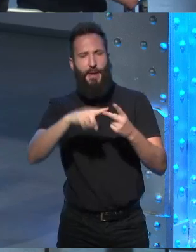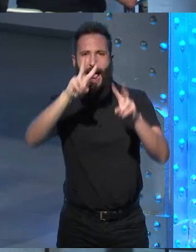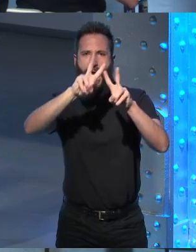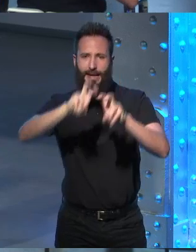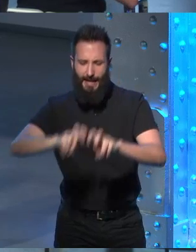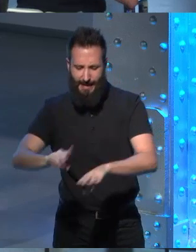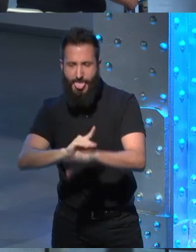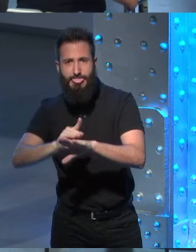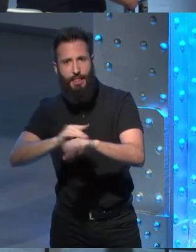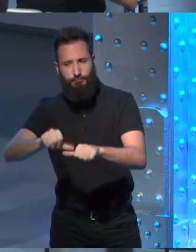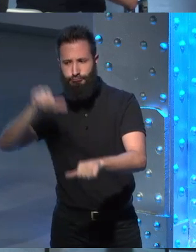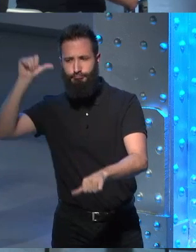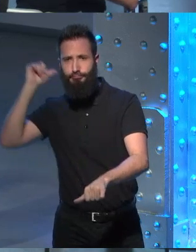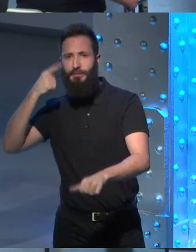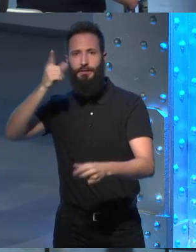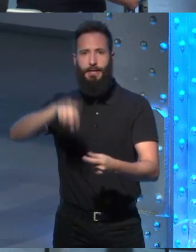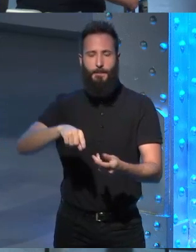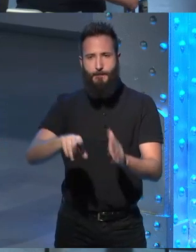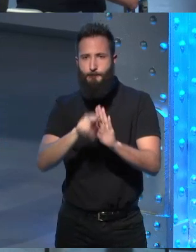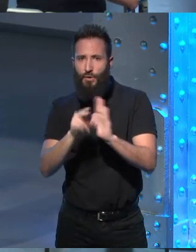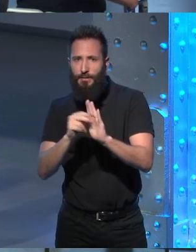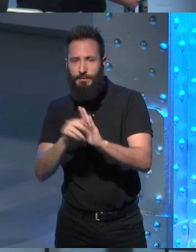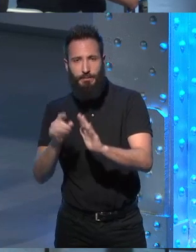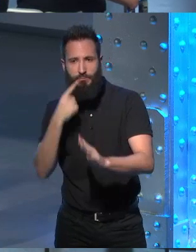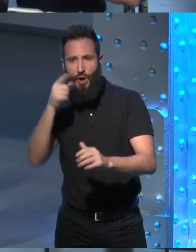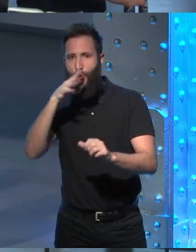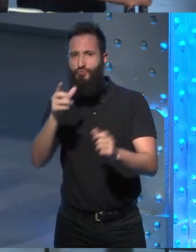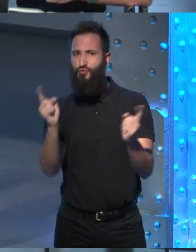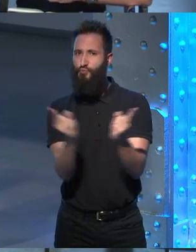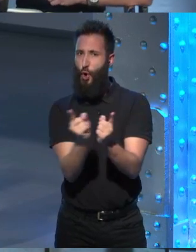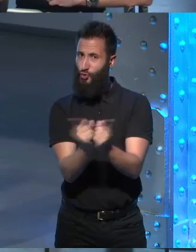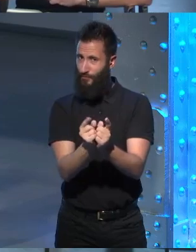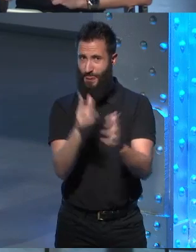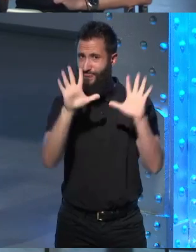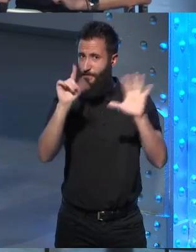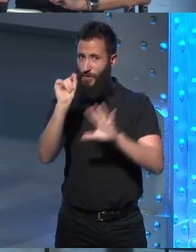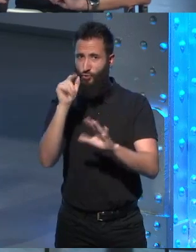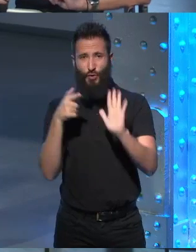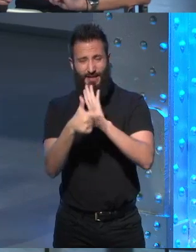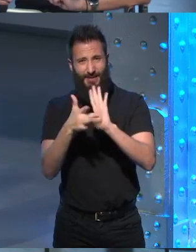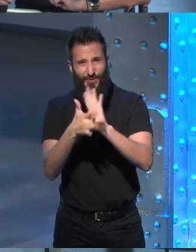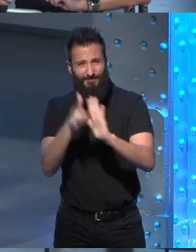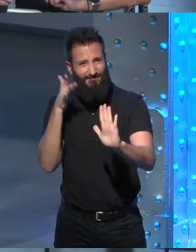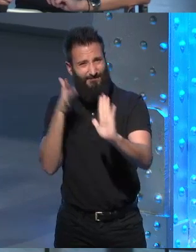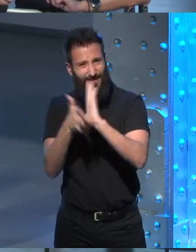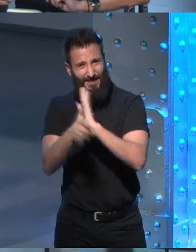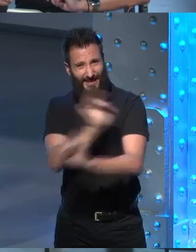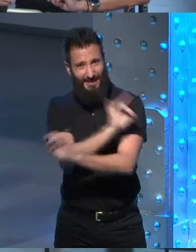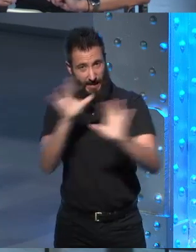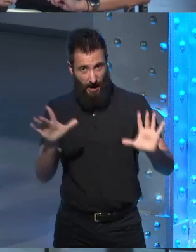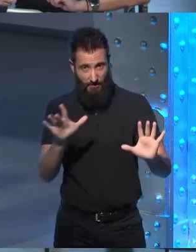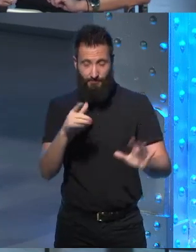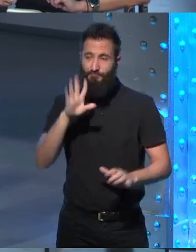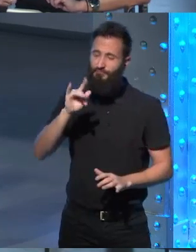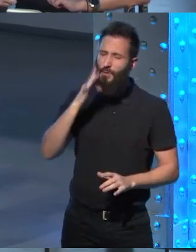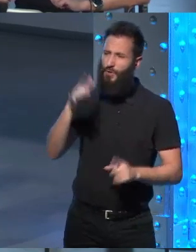el cedazo y conseguir ese producto de 10 minutos que lo explique todo bien, ¿no? Sí, por ejemplo, en el caso